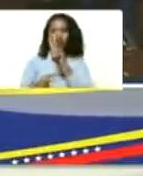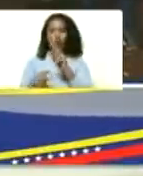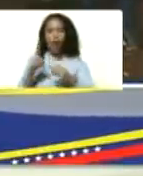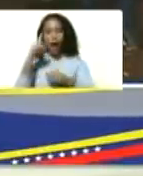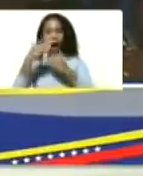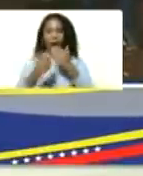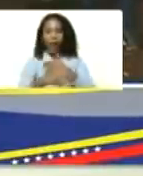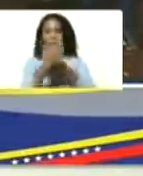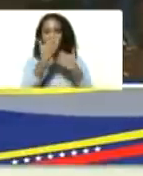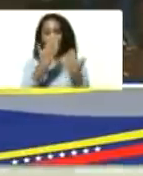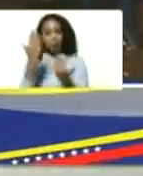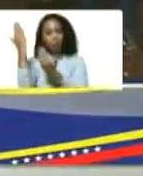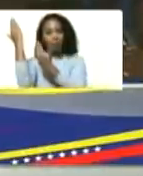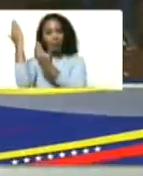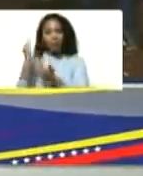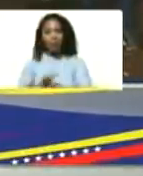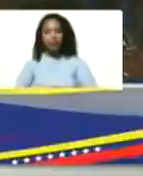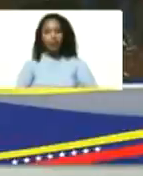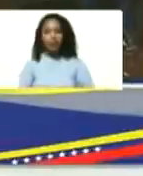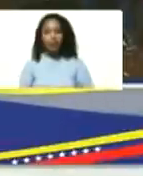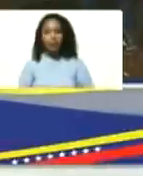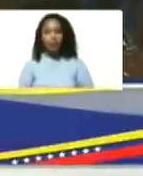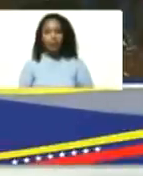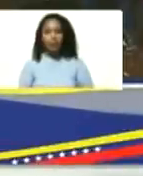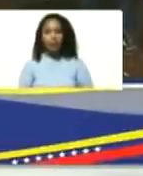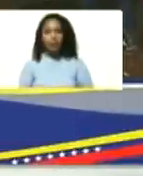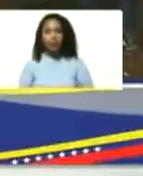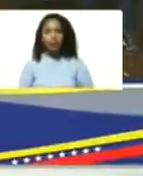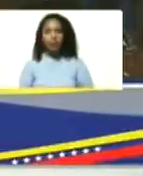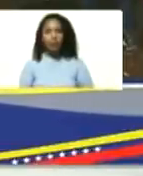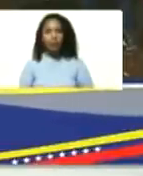adelante en el hato el cedral adelante